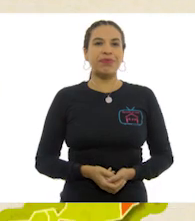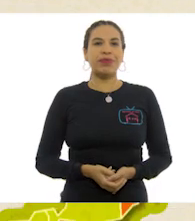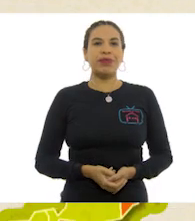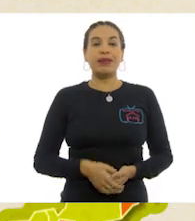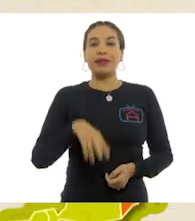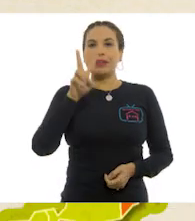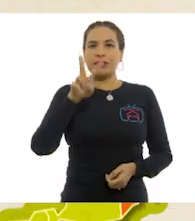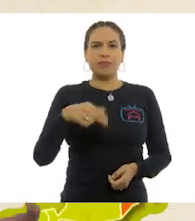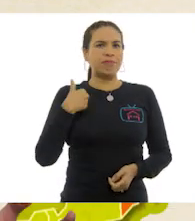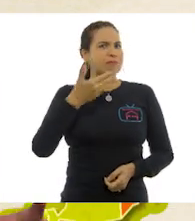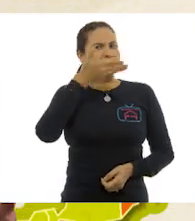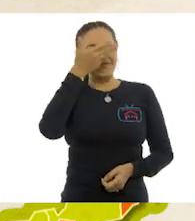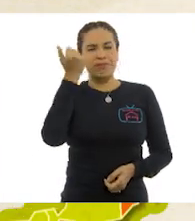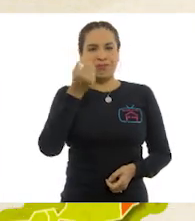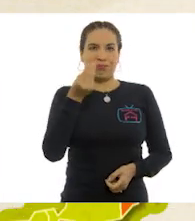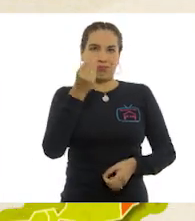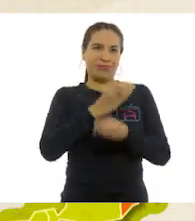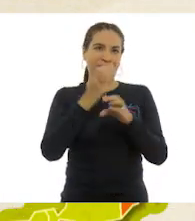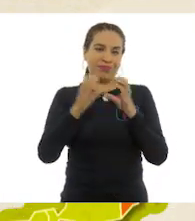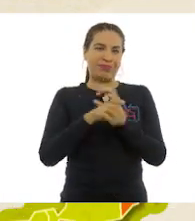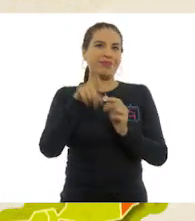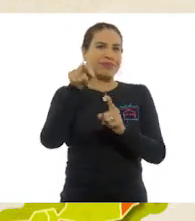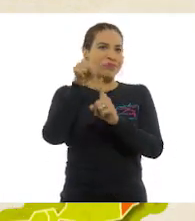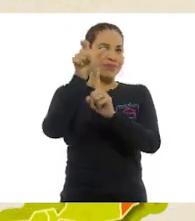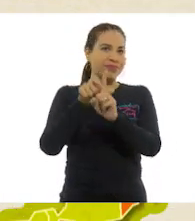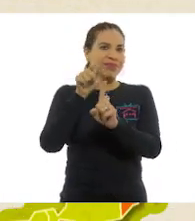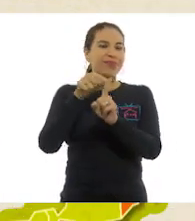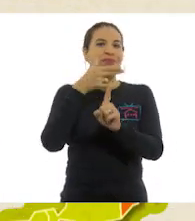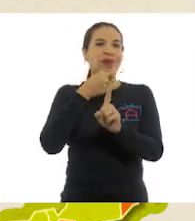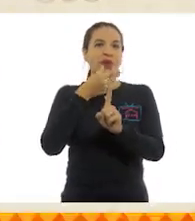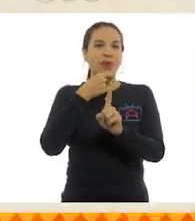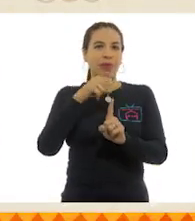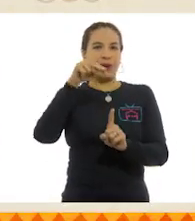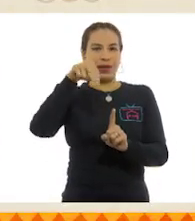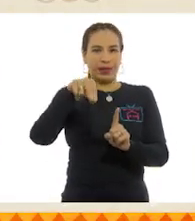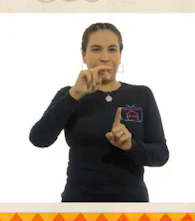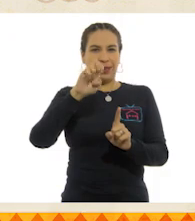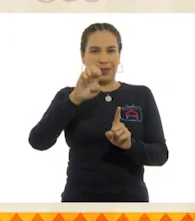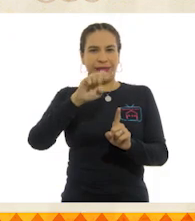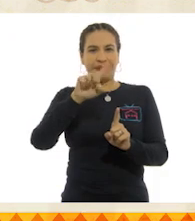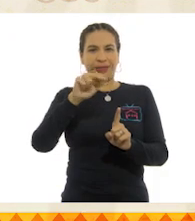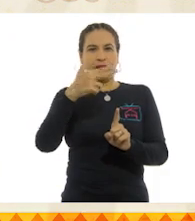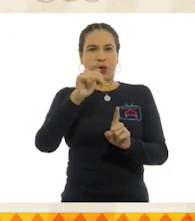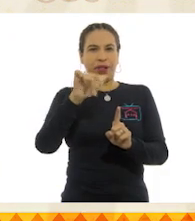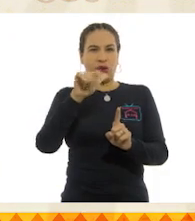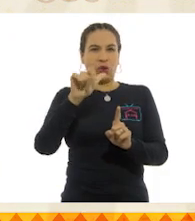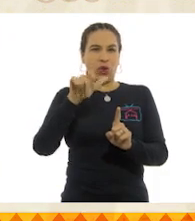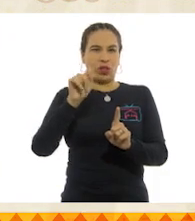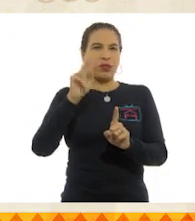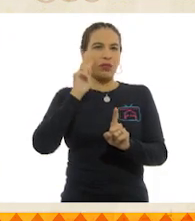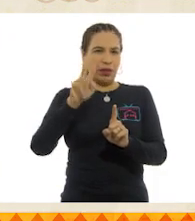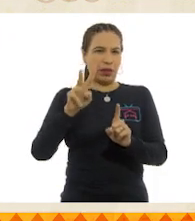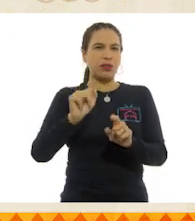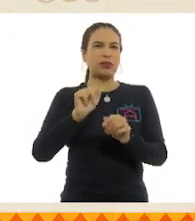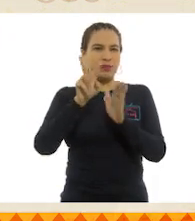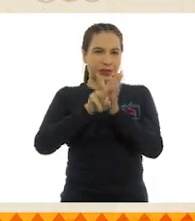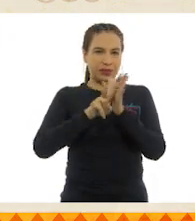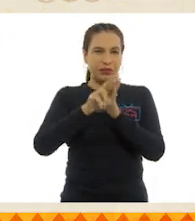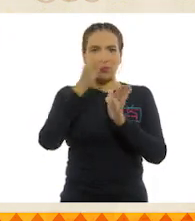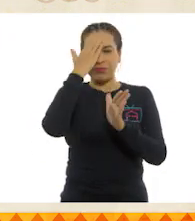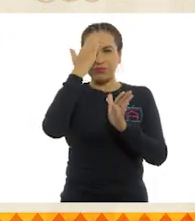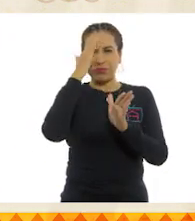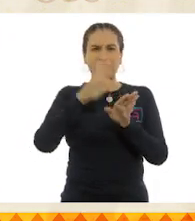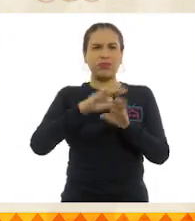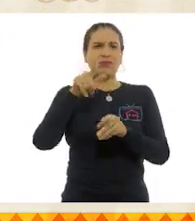La verdad, yo no sabía tantas cosas sobre Nezahualcóyotl. Los invito a ver el siguiente video para conocer un poco más sobre